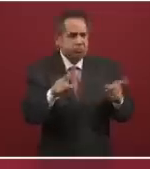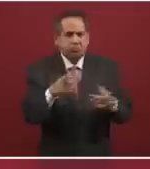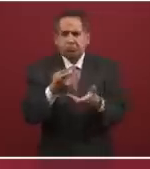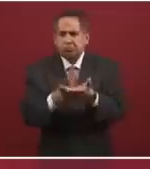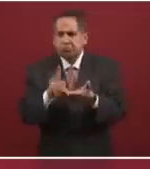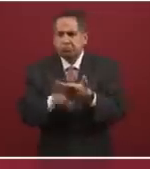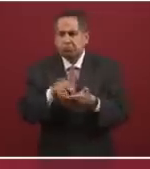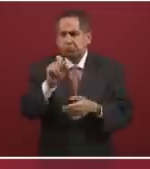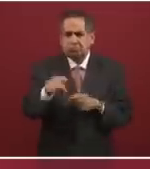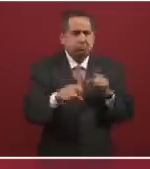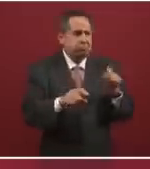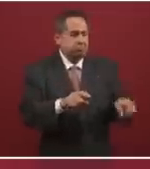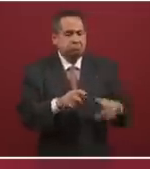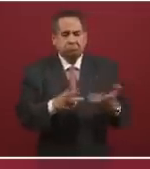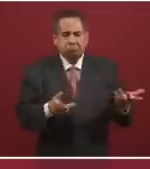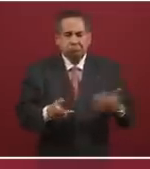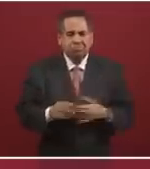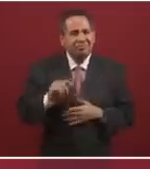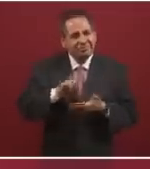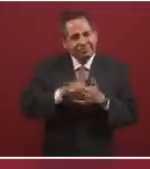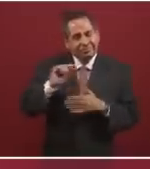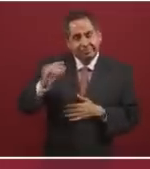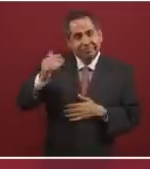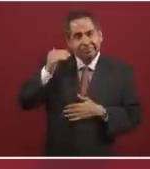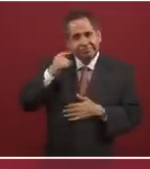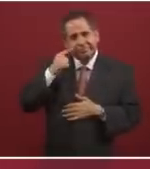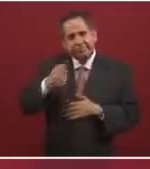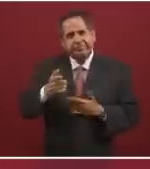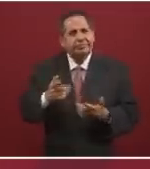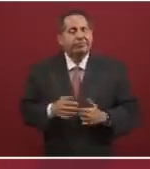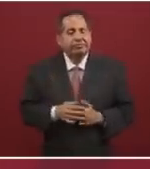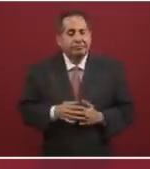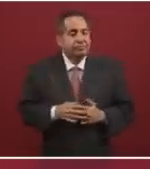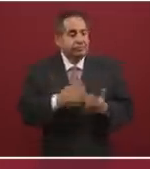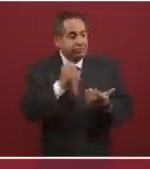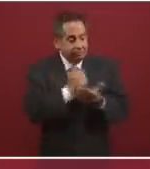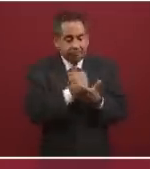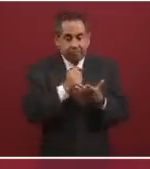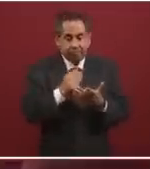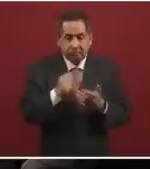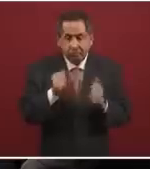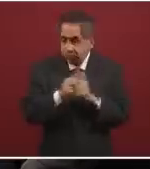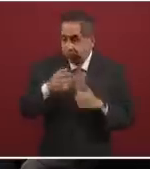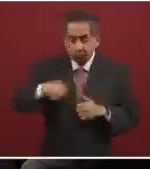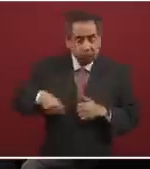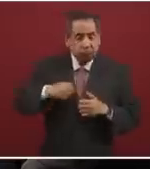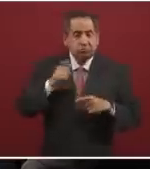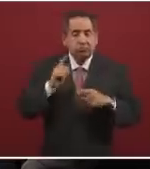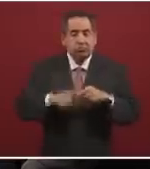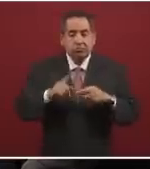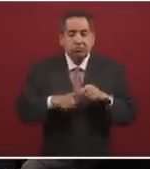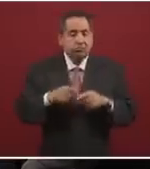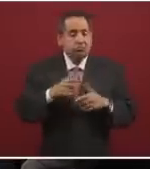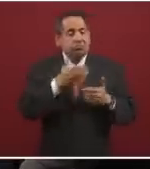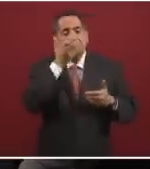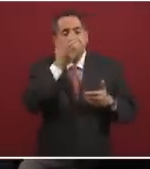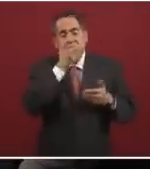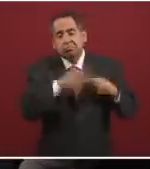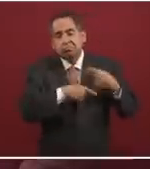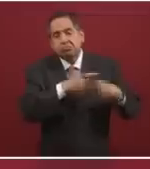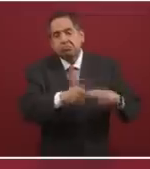Acaba todavía de aprobarse y ya con nosotros, por las inercias,